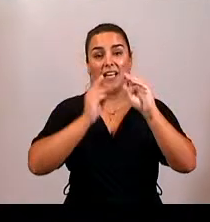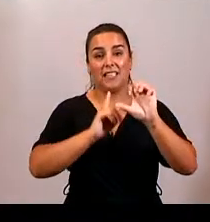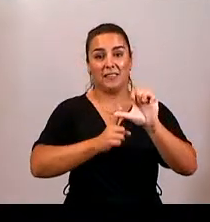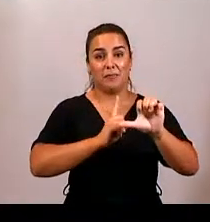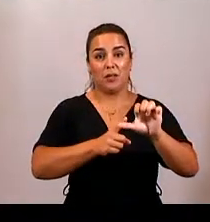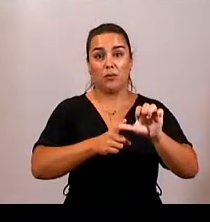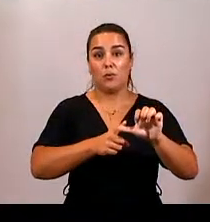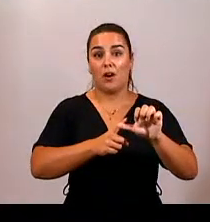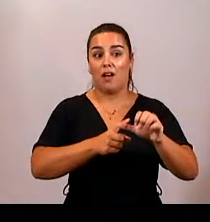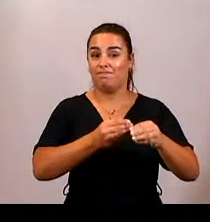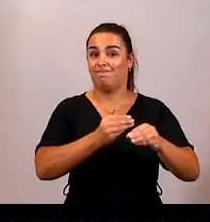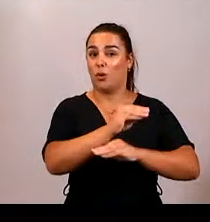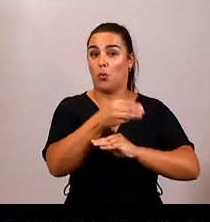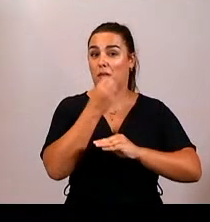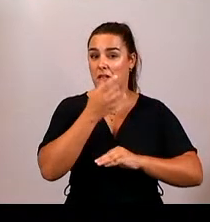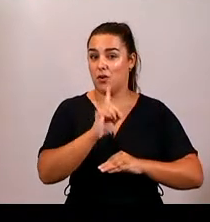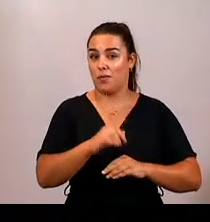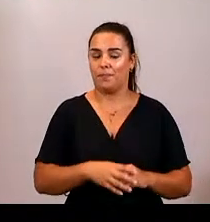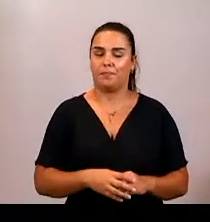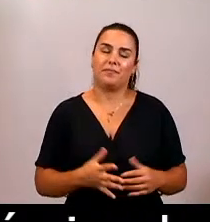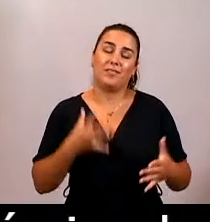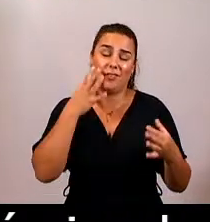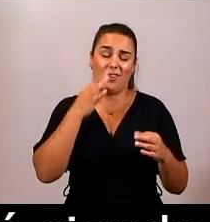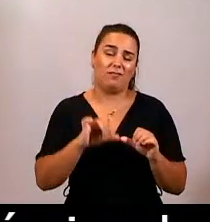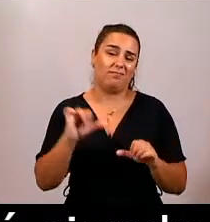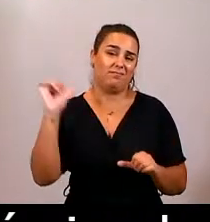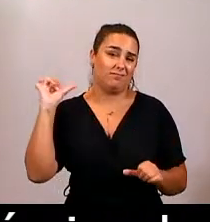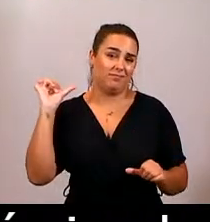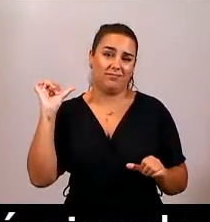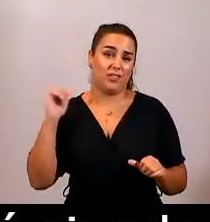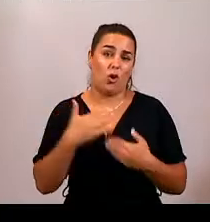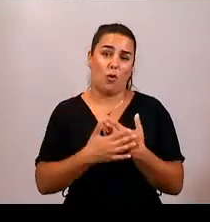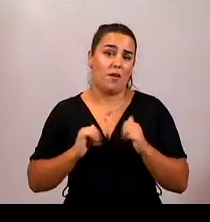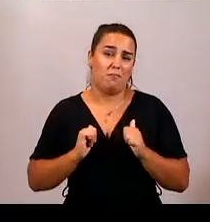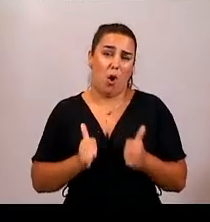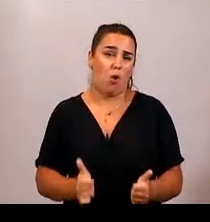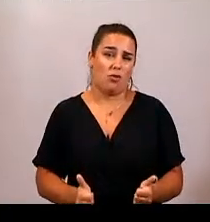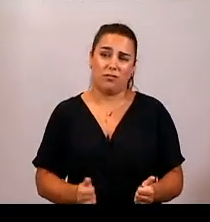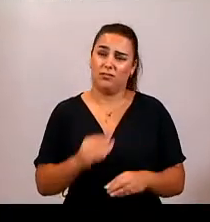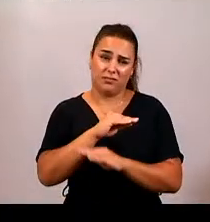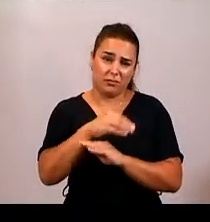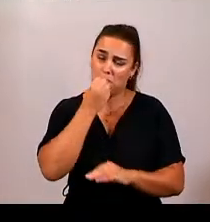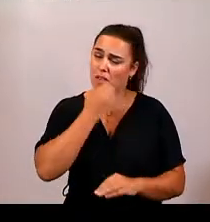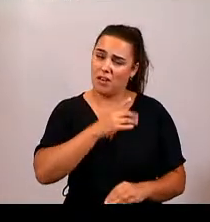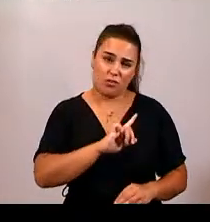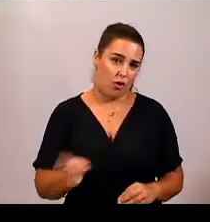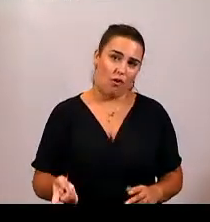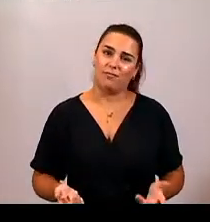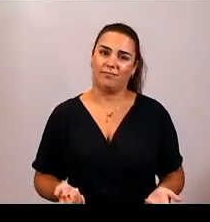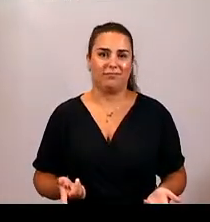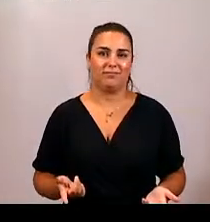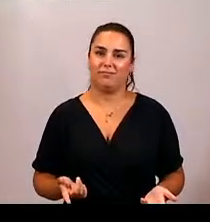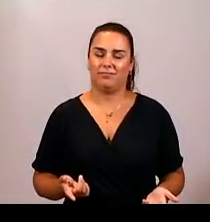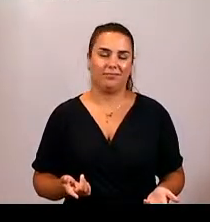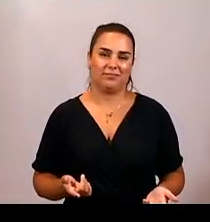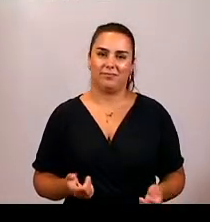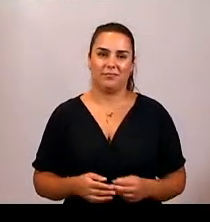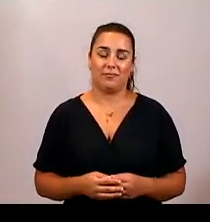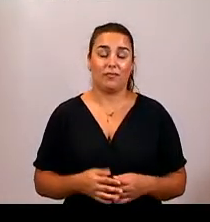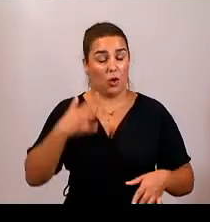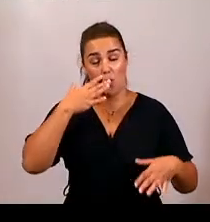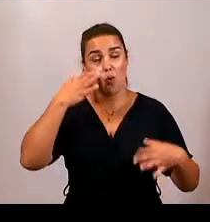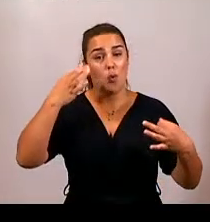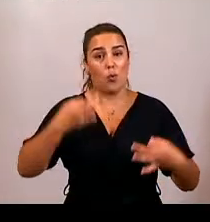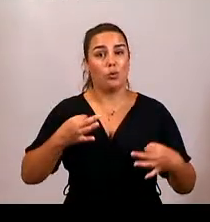está siendo bien tratada. Bueno, yo creo que lo llevamos diciendo desde el inicio del Gobierno, no está siendo bien tratada. Evidentemente, ni es